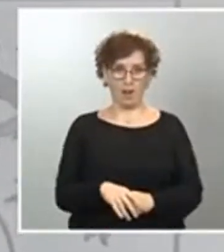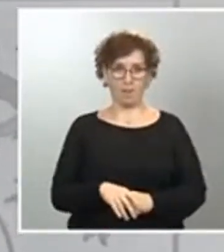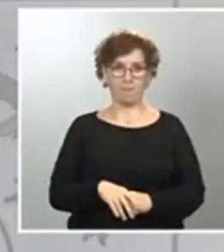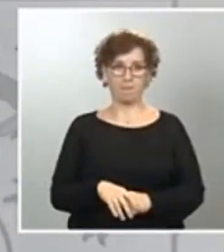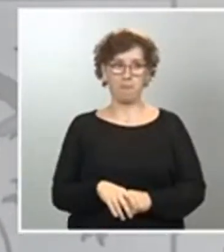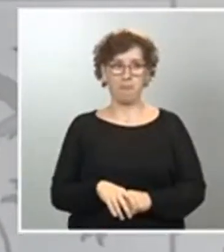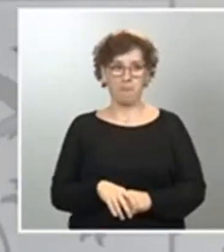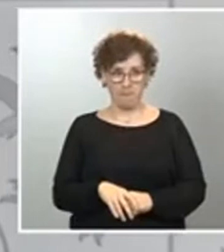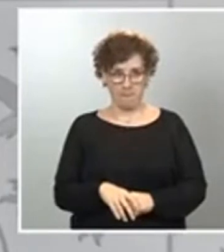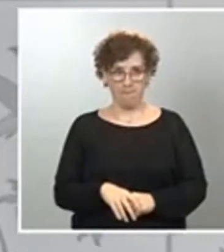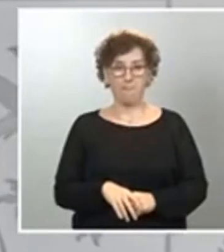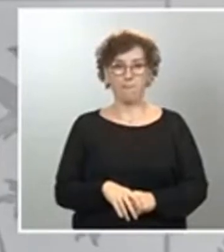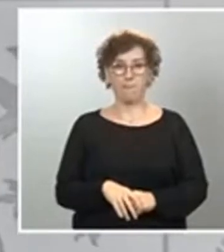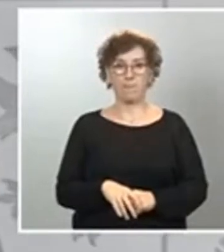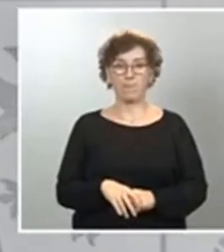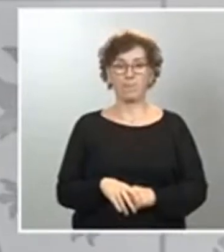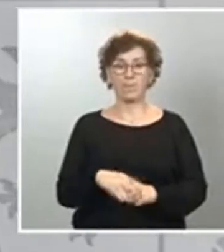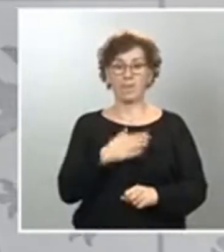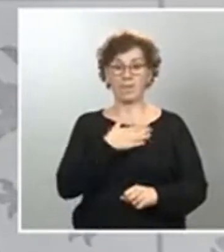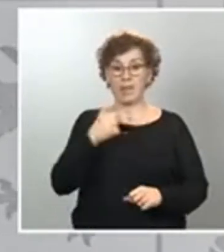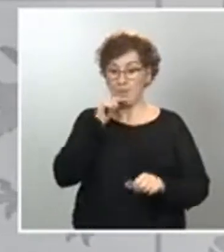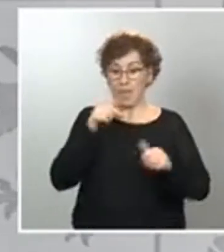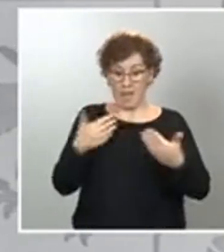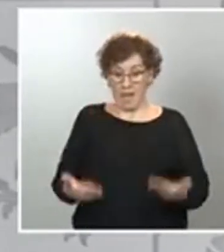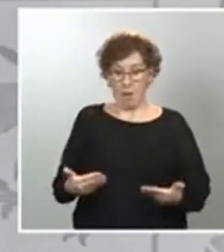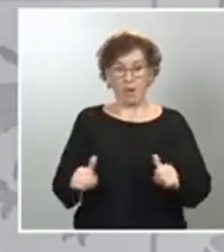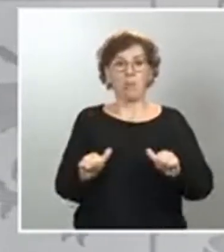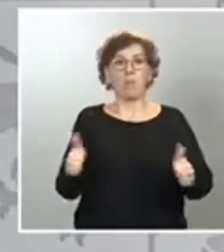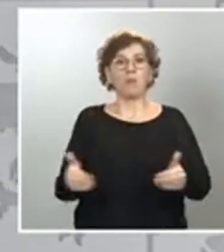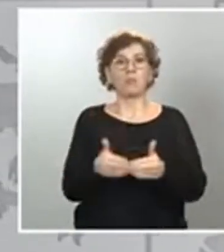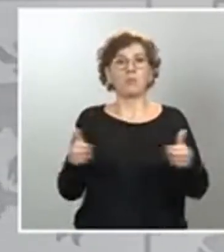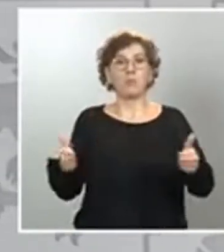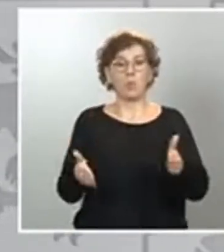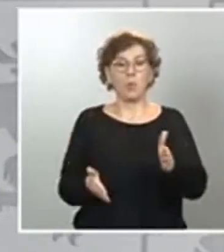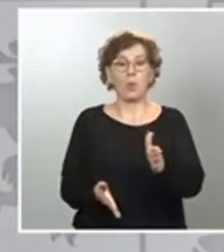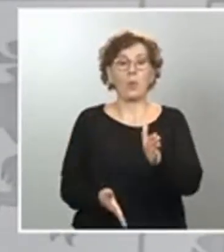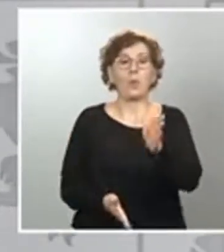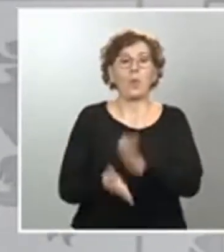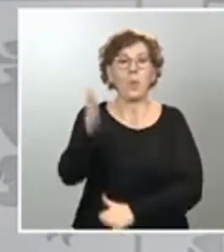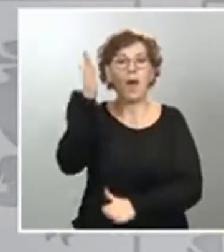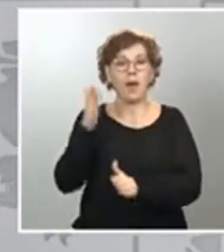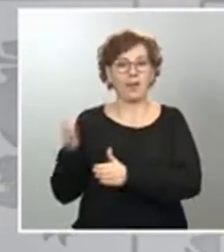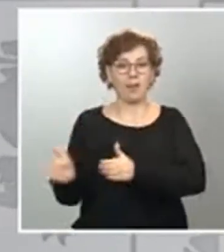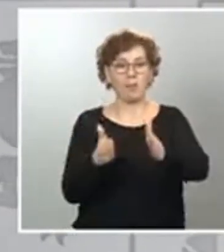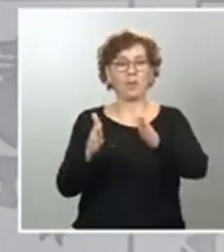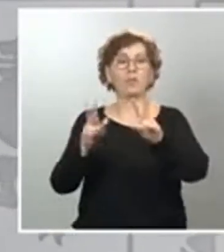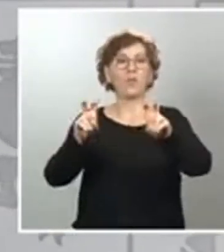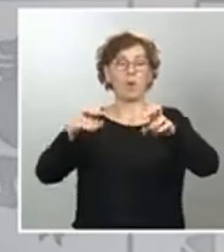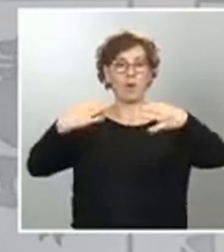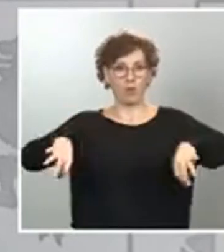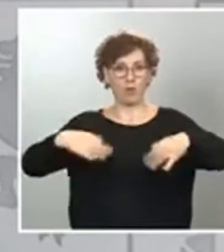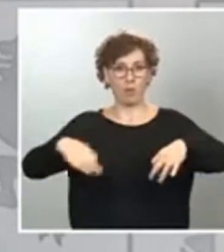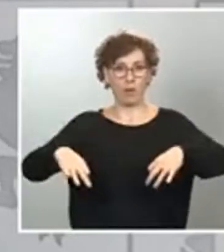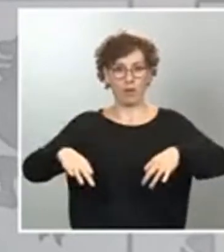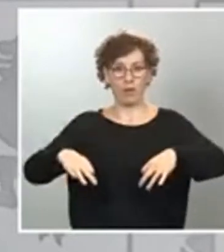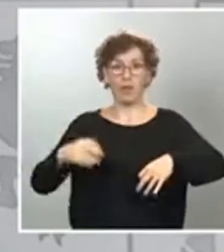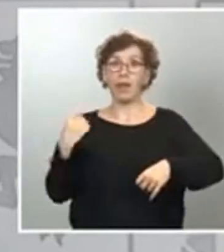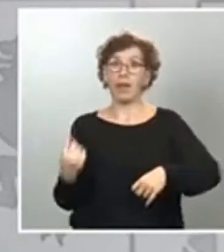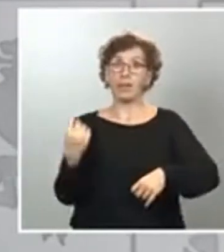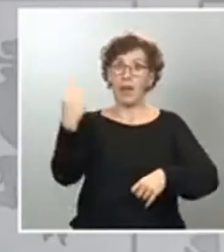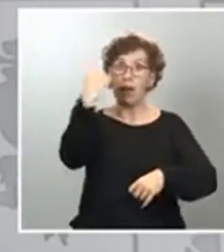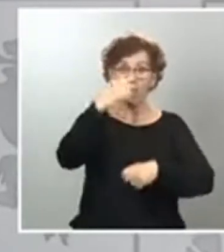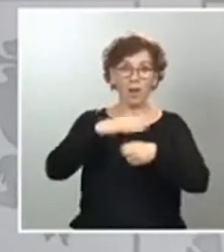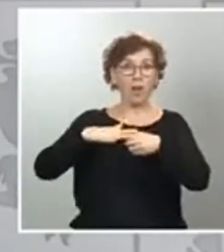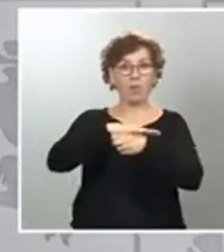que iniciamos es un trayecto hacia esa nueva normalidad que discurrirá en cada zona a la velocidad que permita la